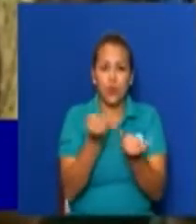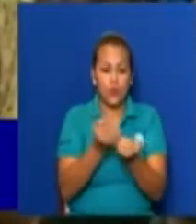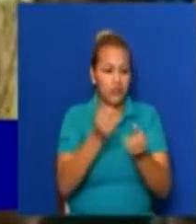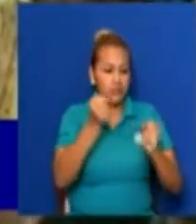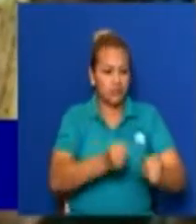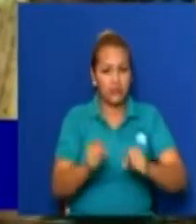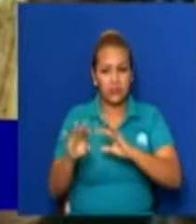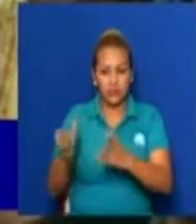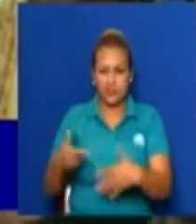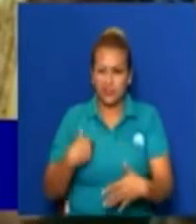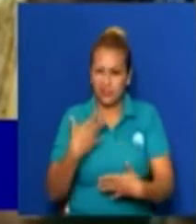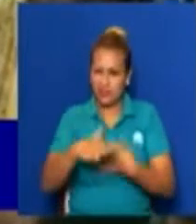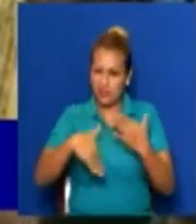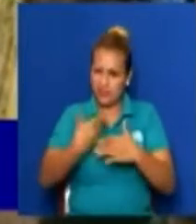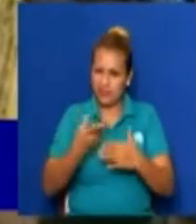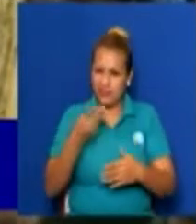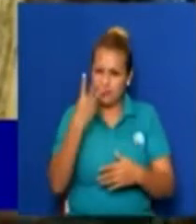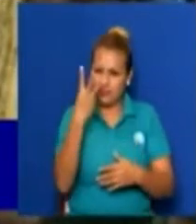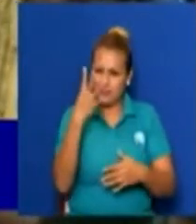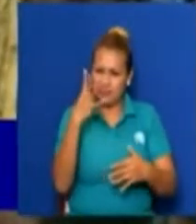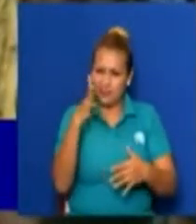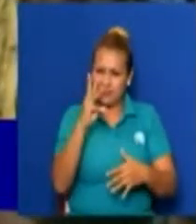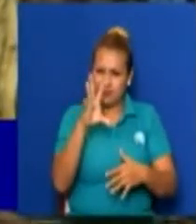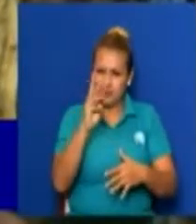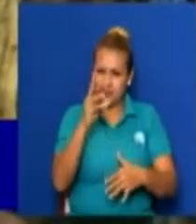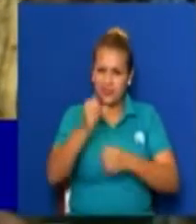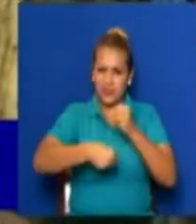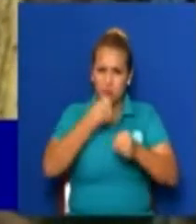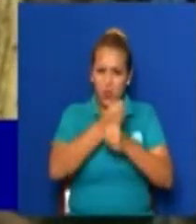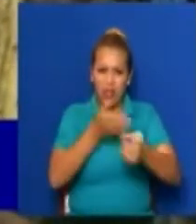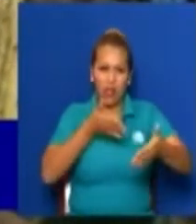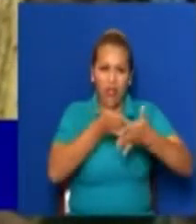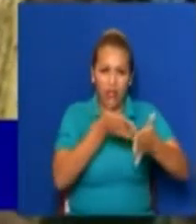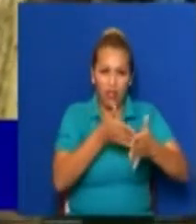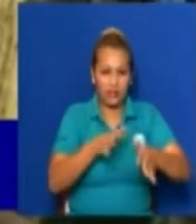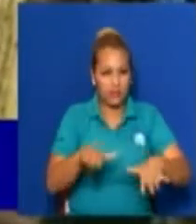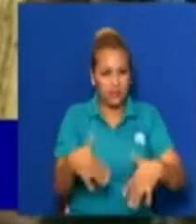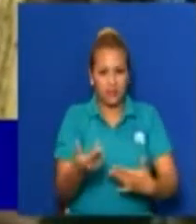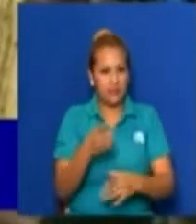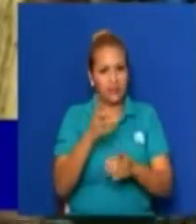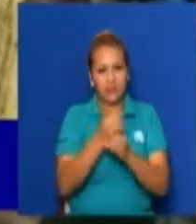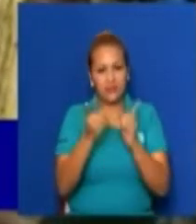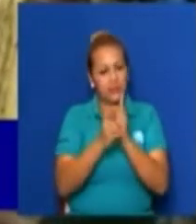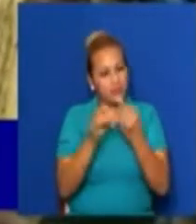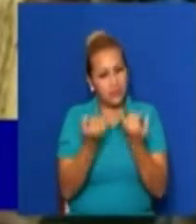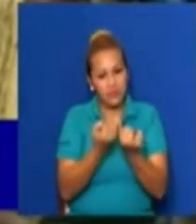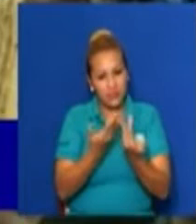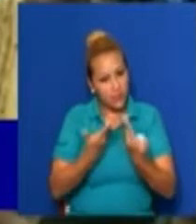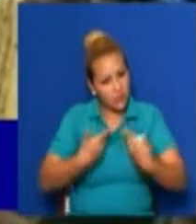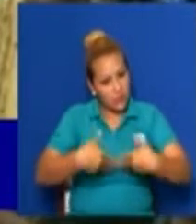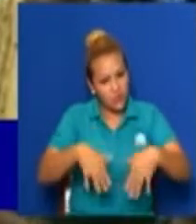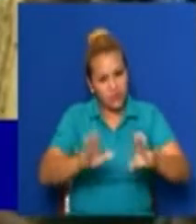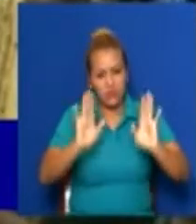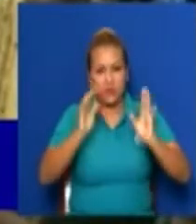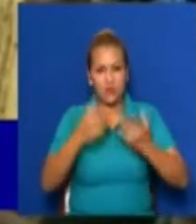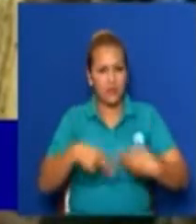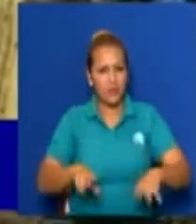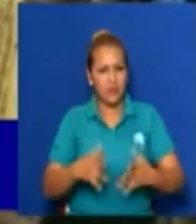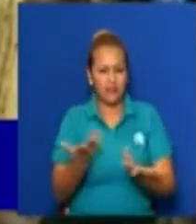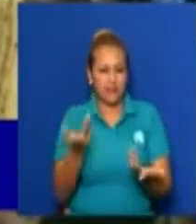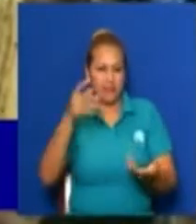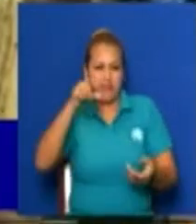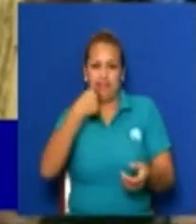años, ¿qué va a hacer? Lo segundo, para la Comisión de Asuntos Laborales y Gremiales, el salario